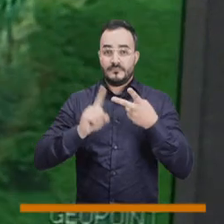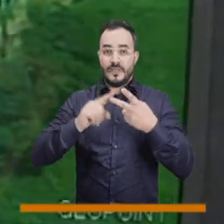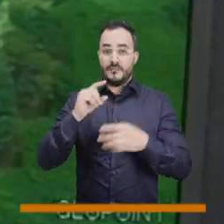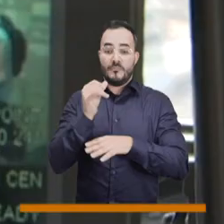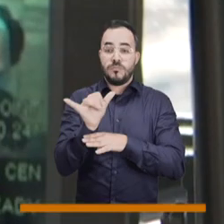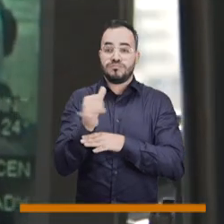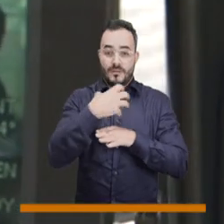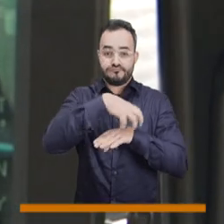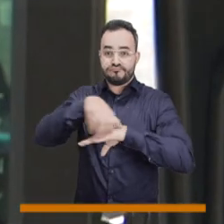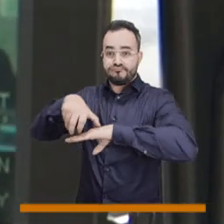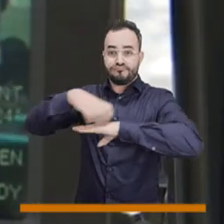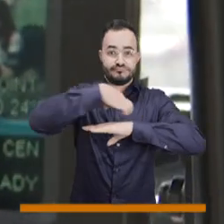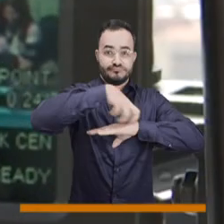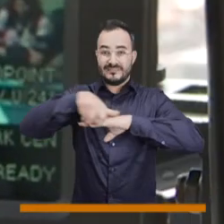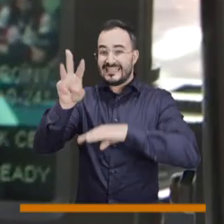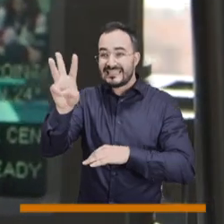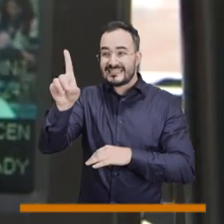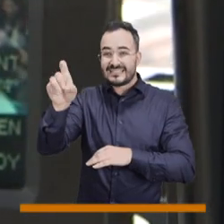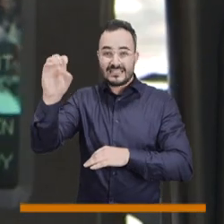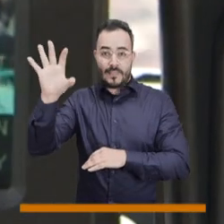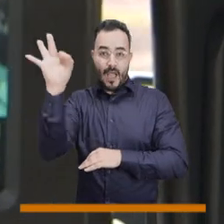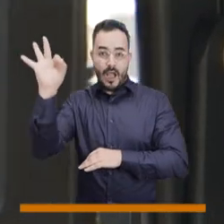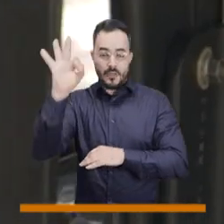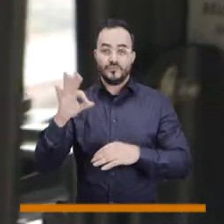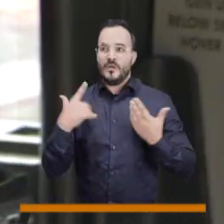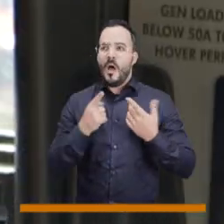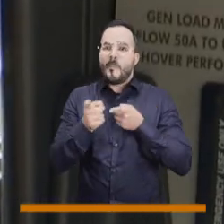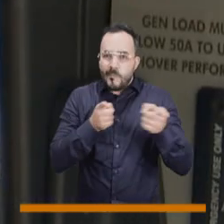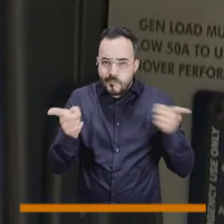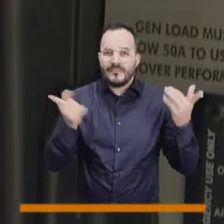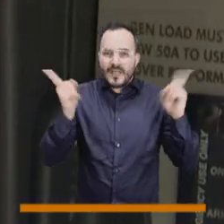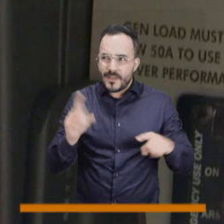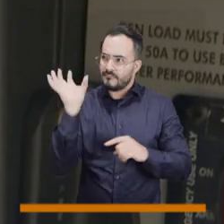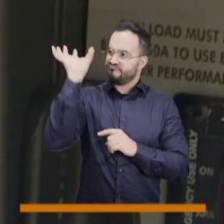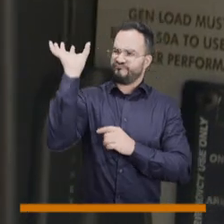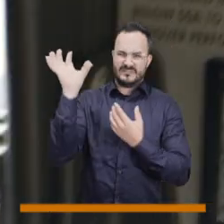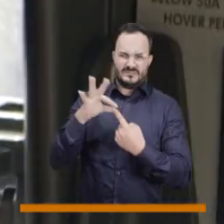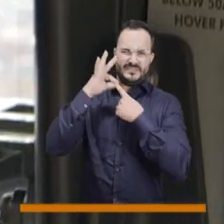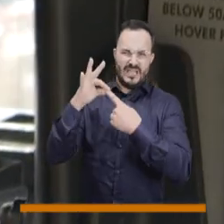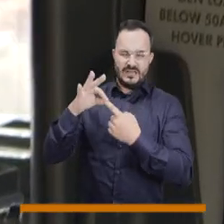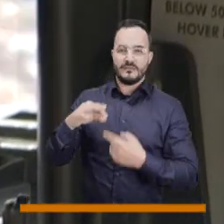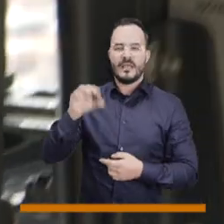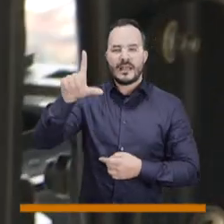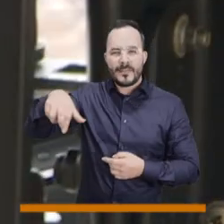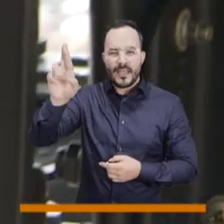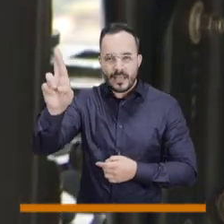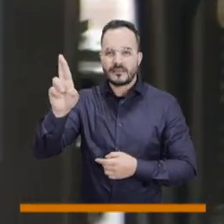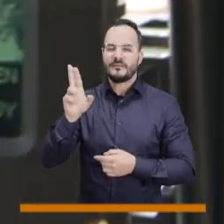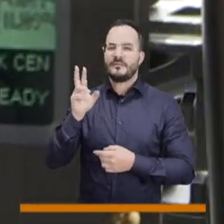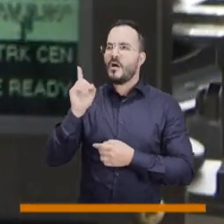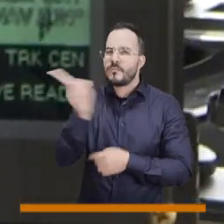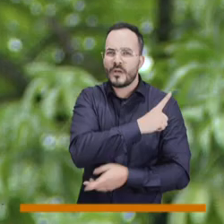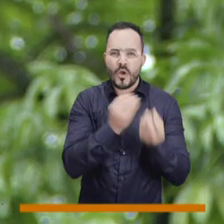giran hasta 360 grados y aquí están incluidas unas 400 cámaras que tienen la tecnología LPR, que